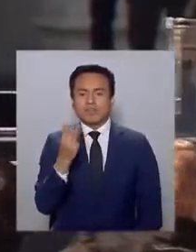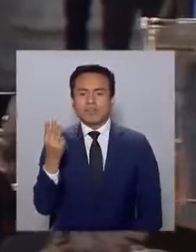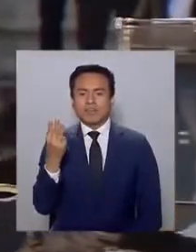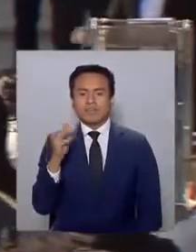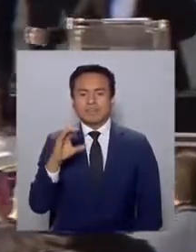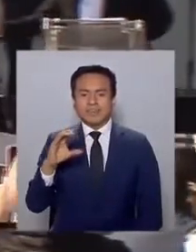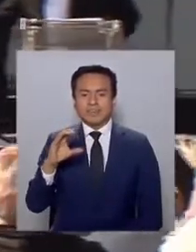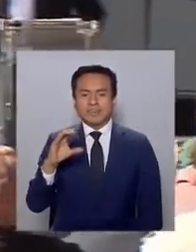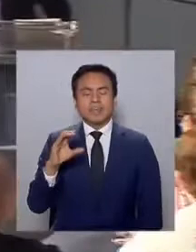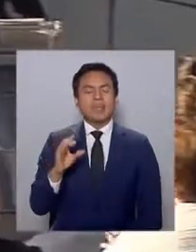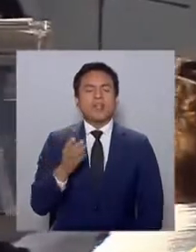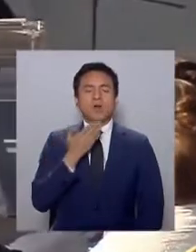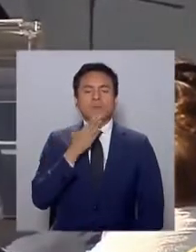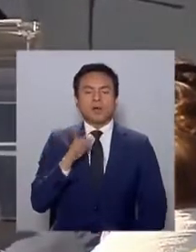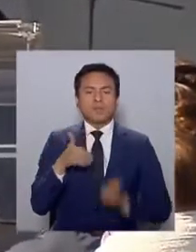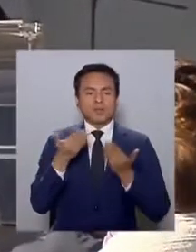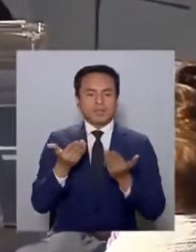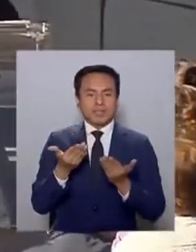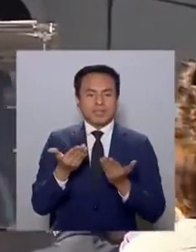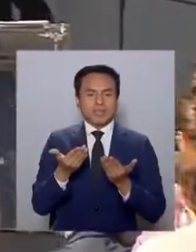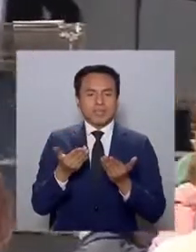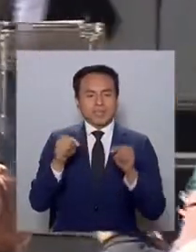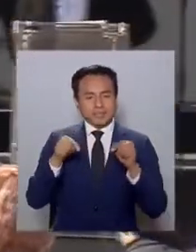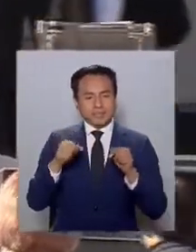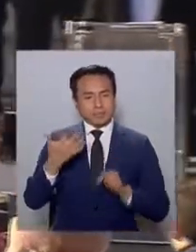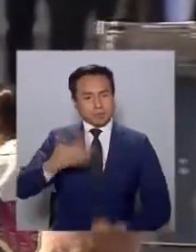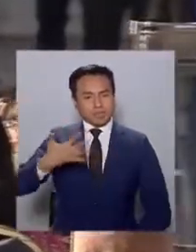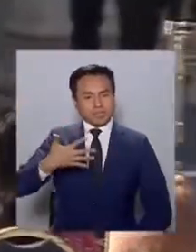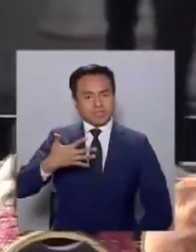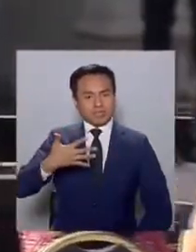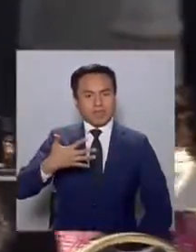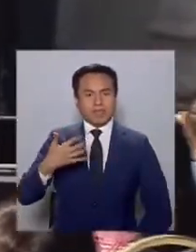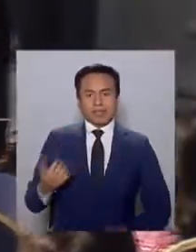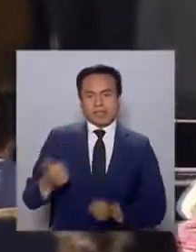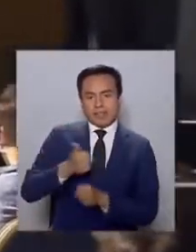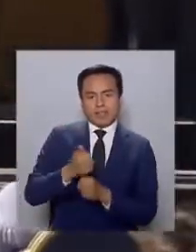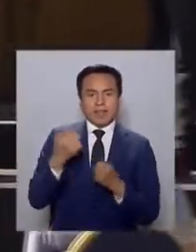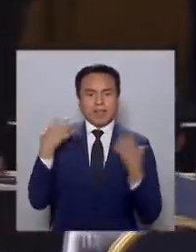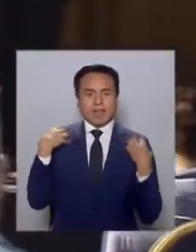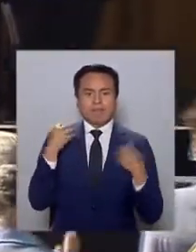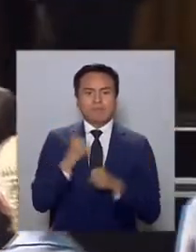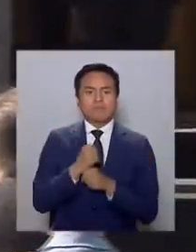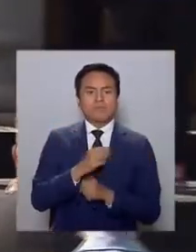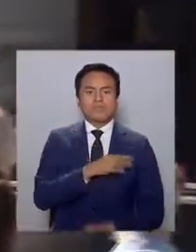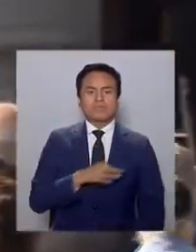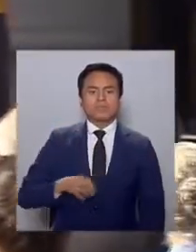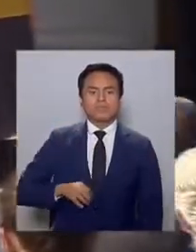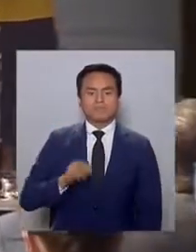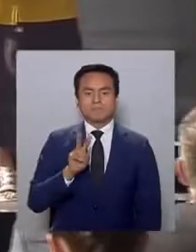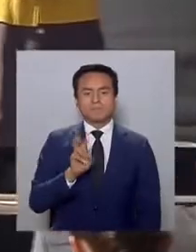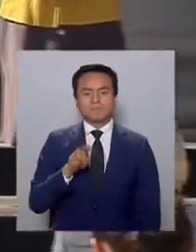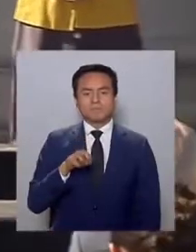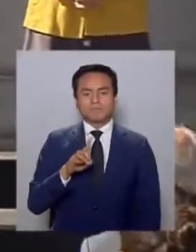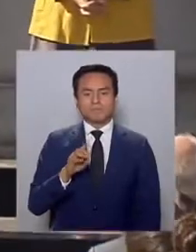WWC. Lo mejor para usted en esta importantísima labor, ministra Venado.